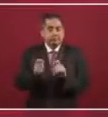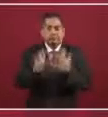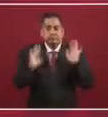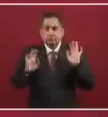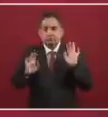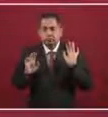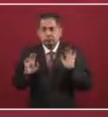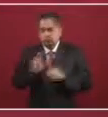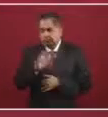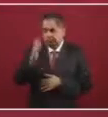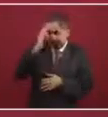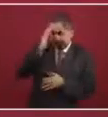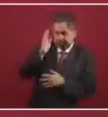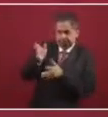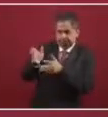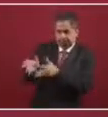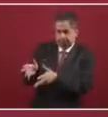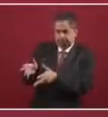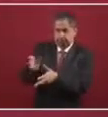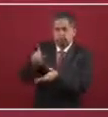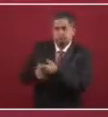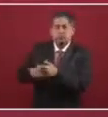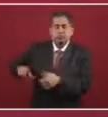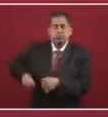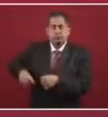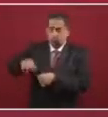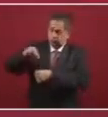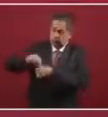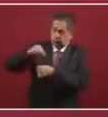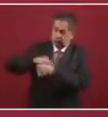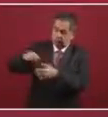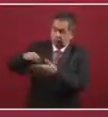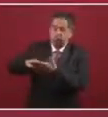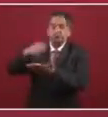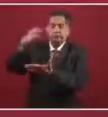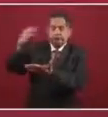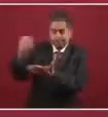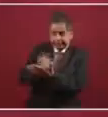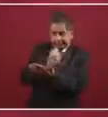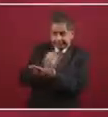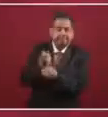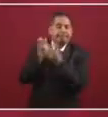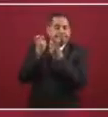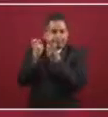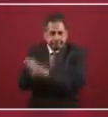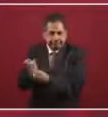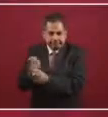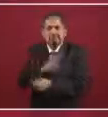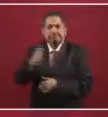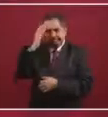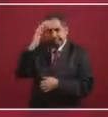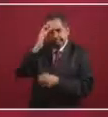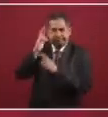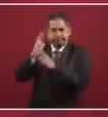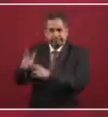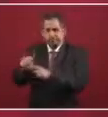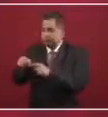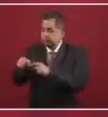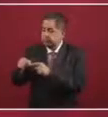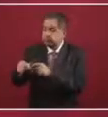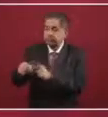el reconocimiento al gobierno legítimamente electo hasta el término de su